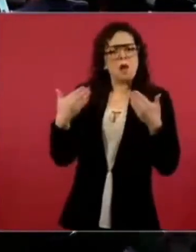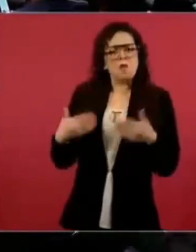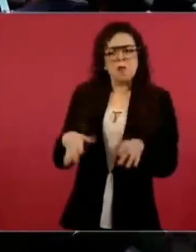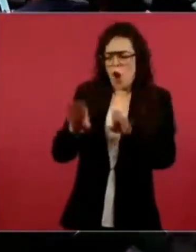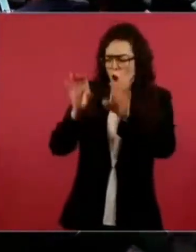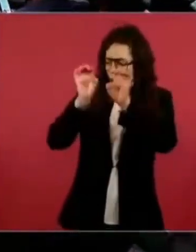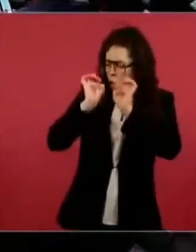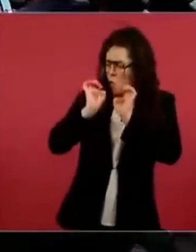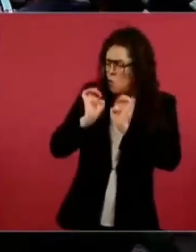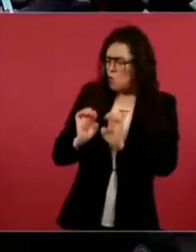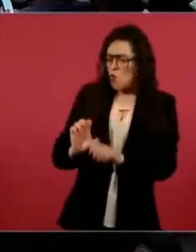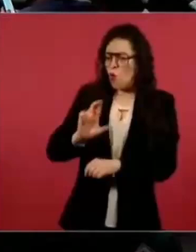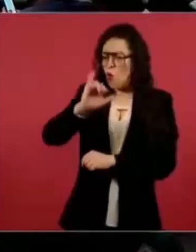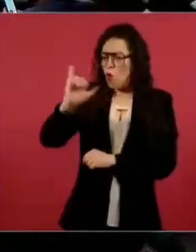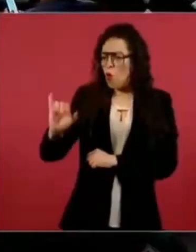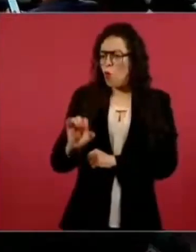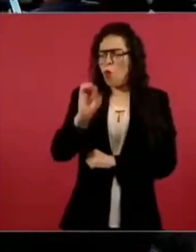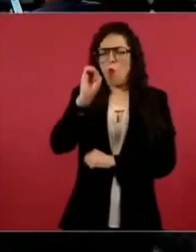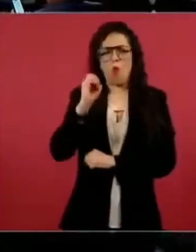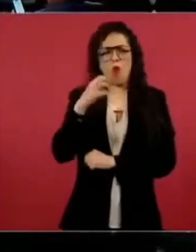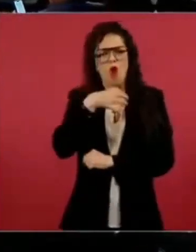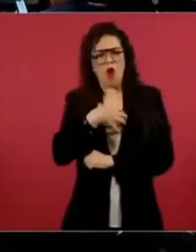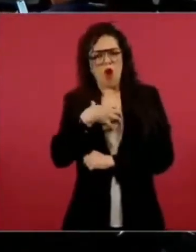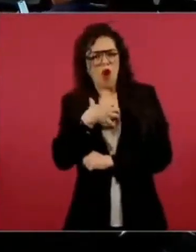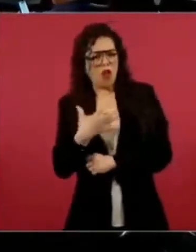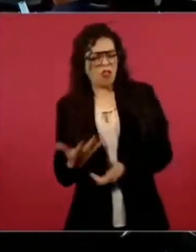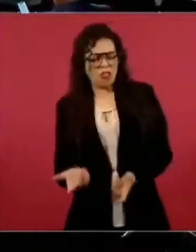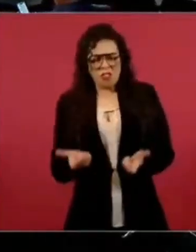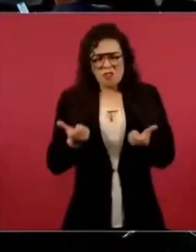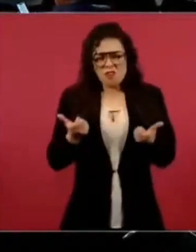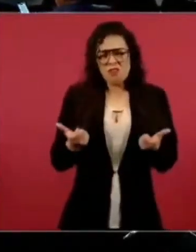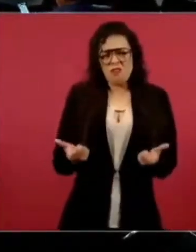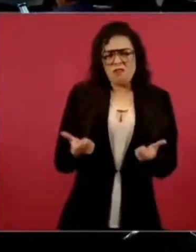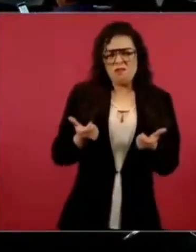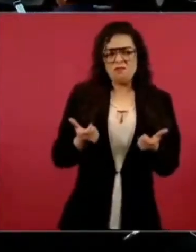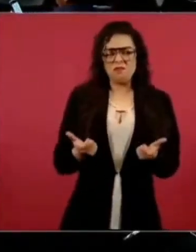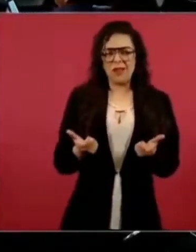series Netflix. ¿Cómo es que se dice?